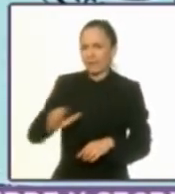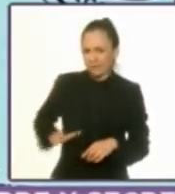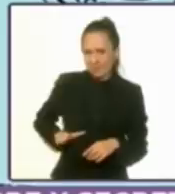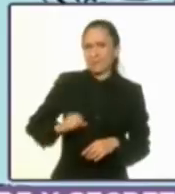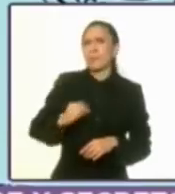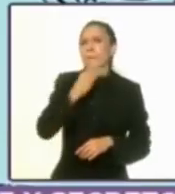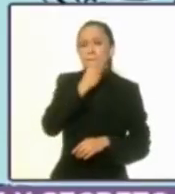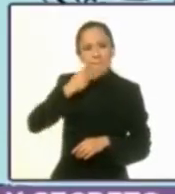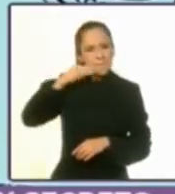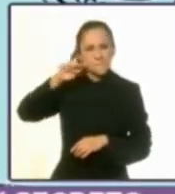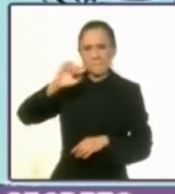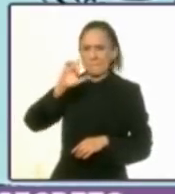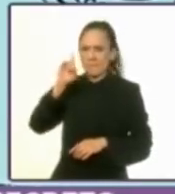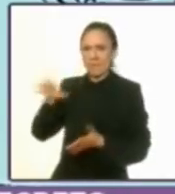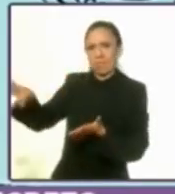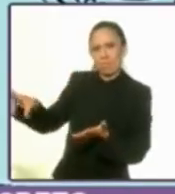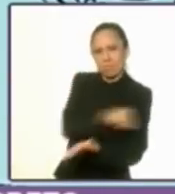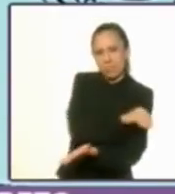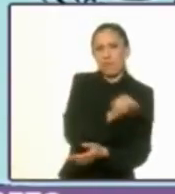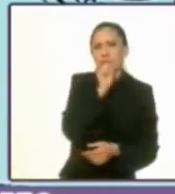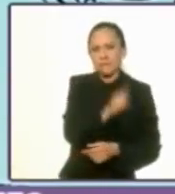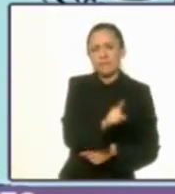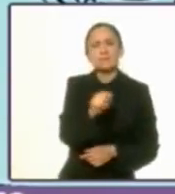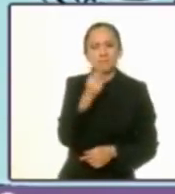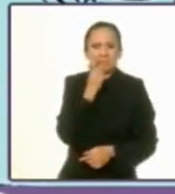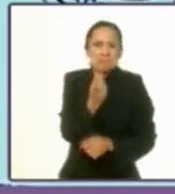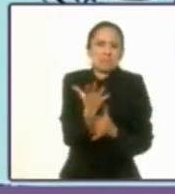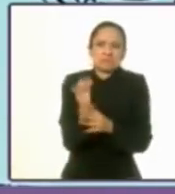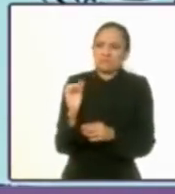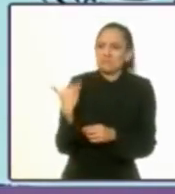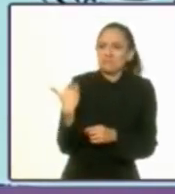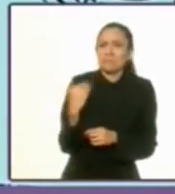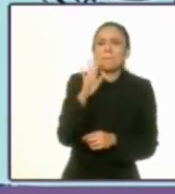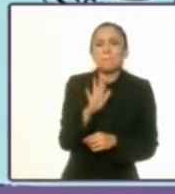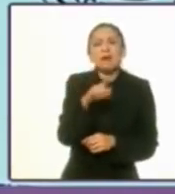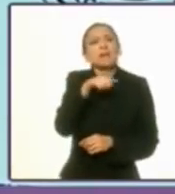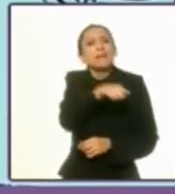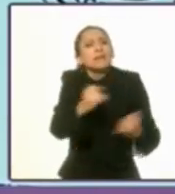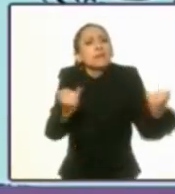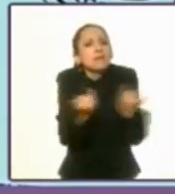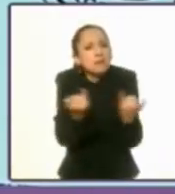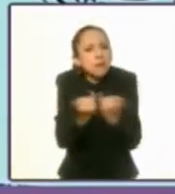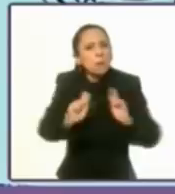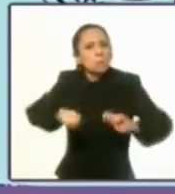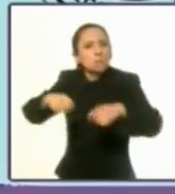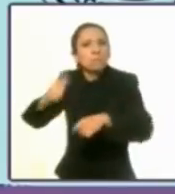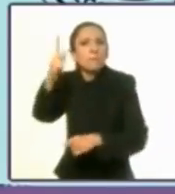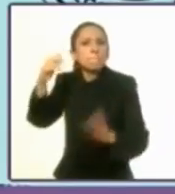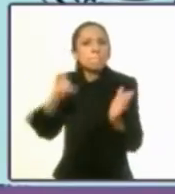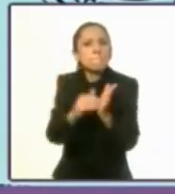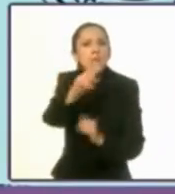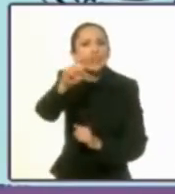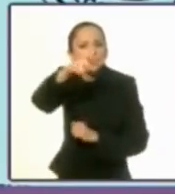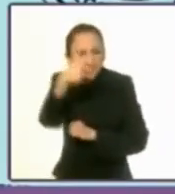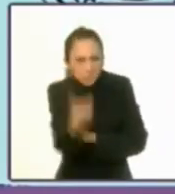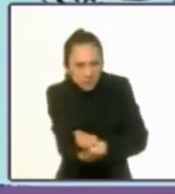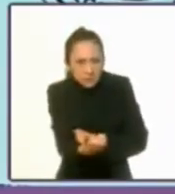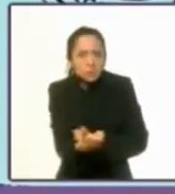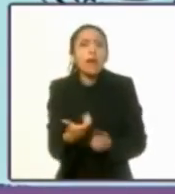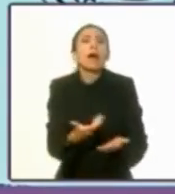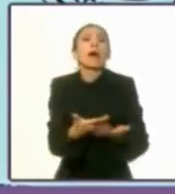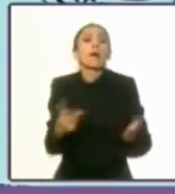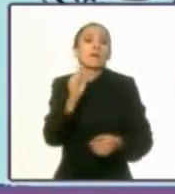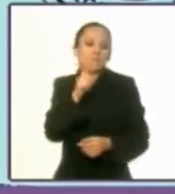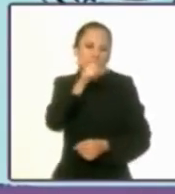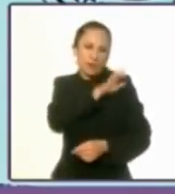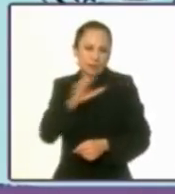hace unas semanas que va a repartir también mil 200 pesos tu candidato que ahora es gobernador